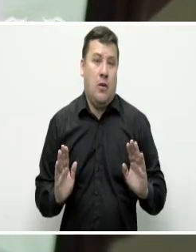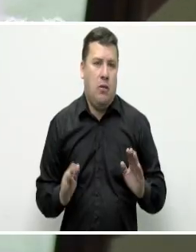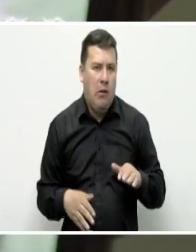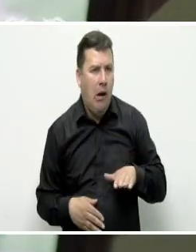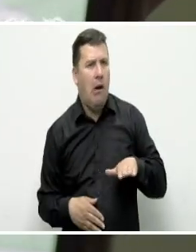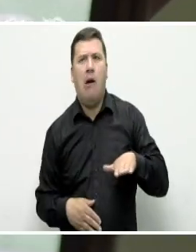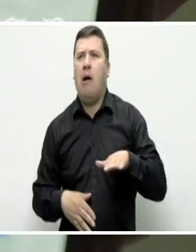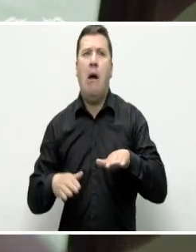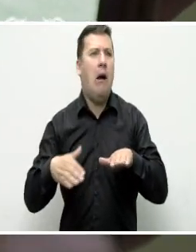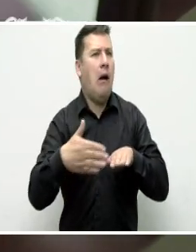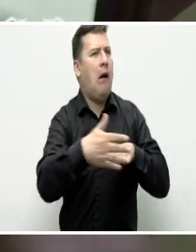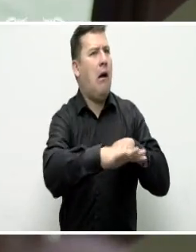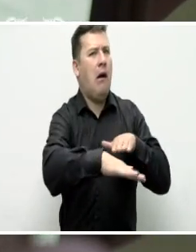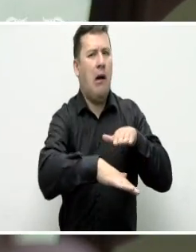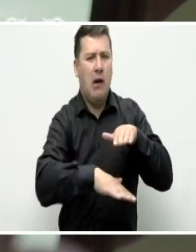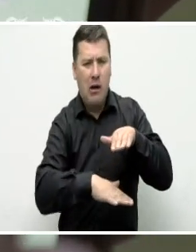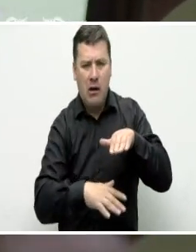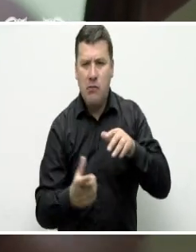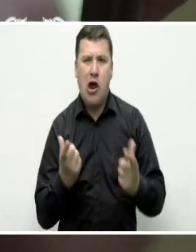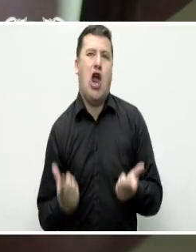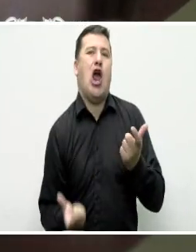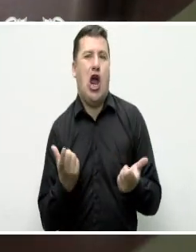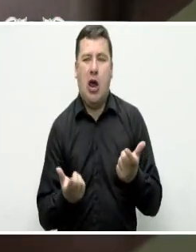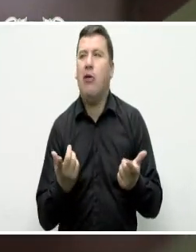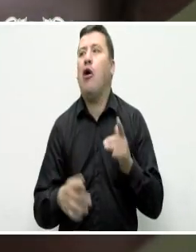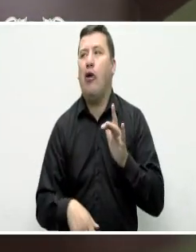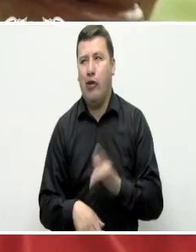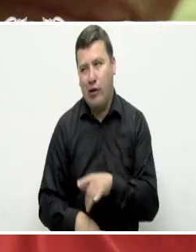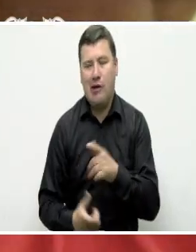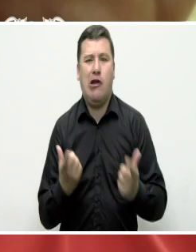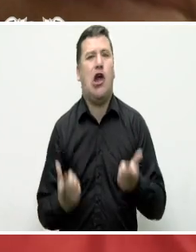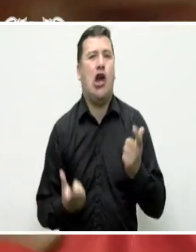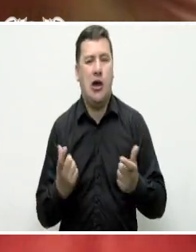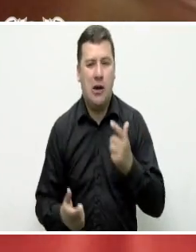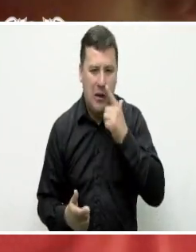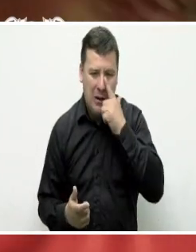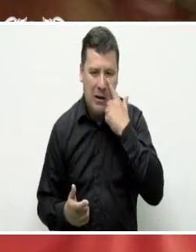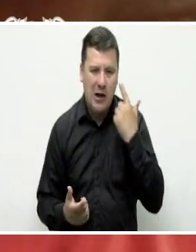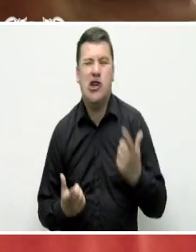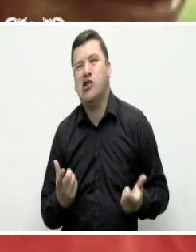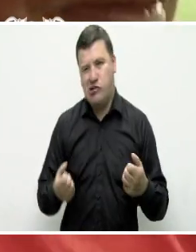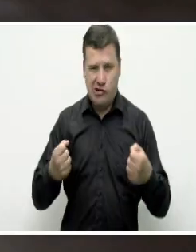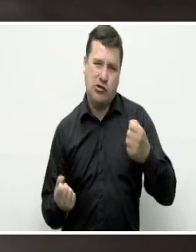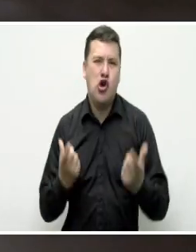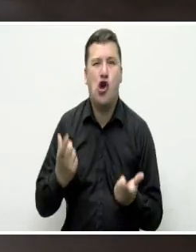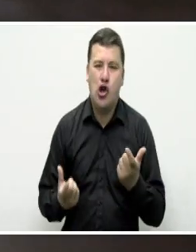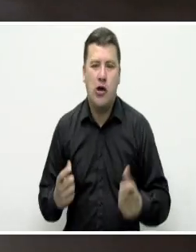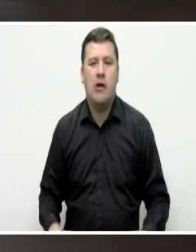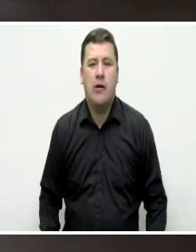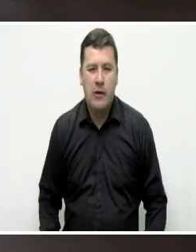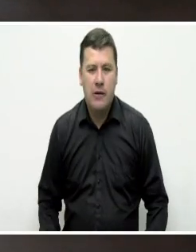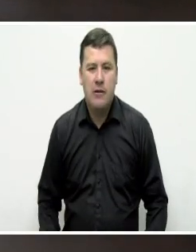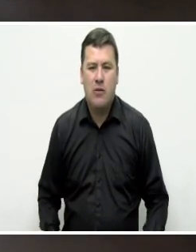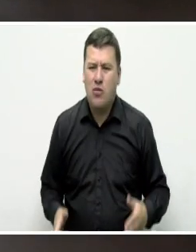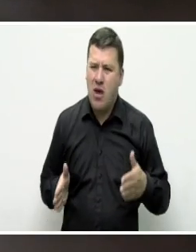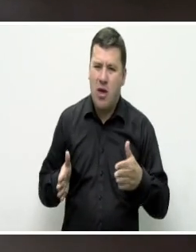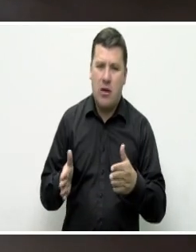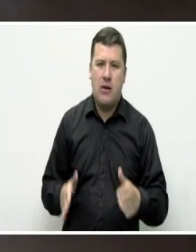carretera, pero se alcanza a entrar una camioneta como hasta este punto. Aquí por el puente grande, por el puente